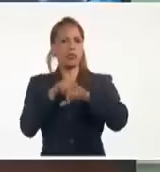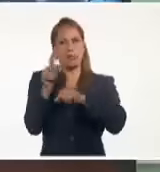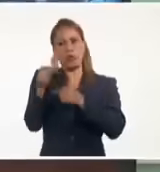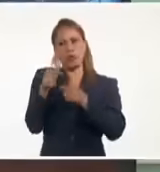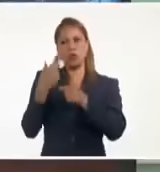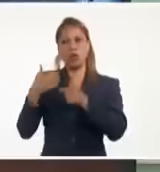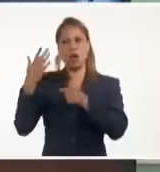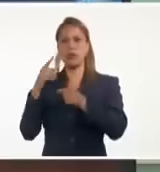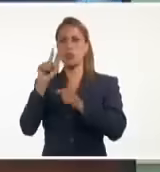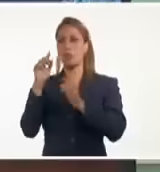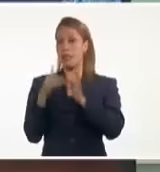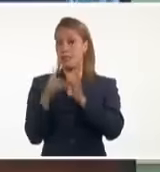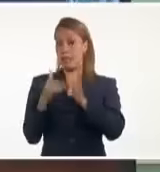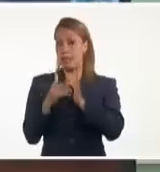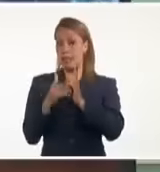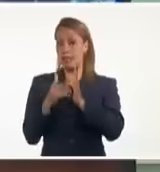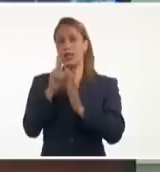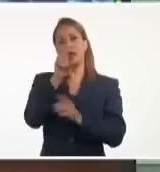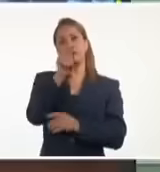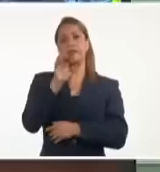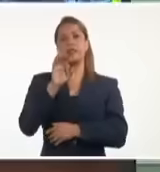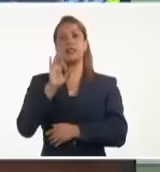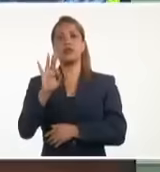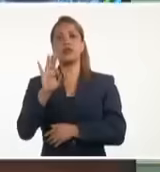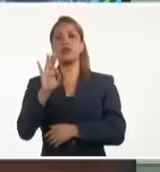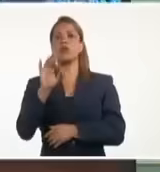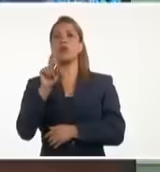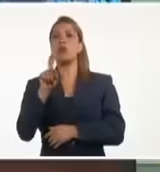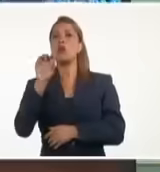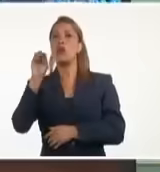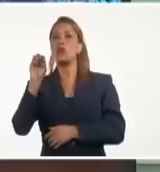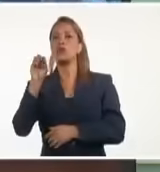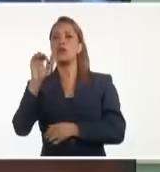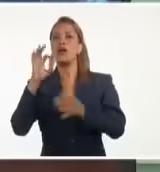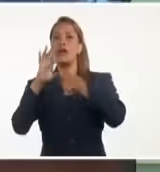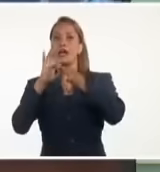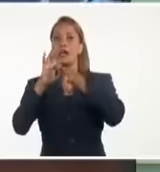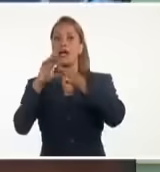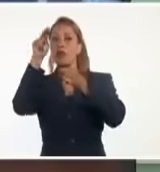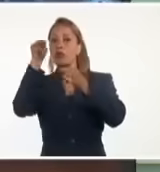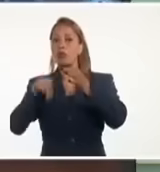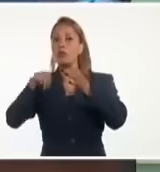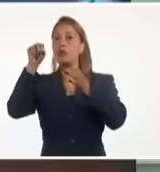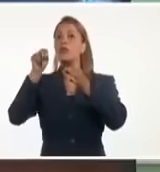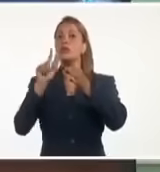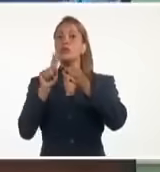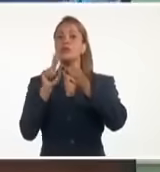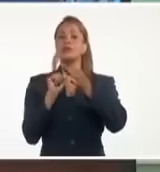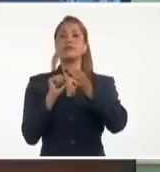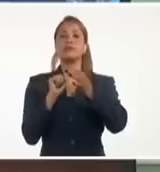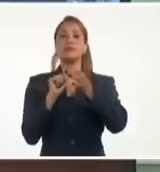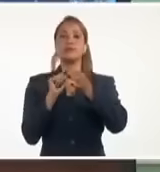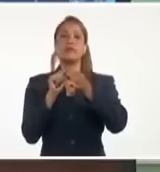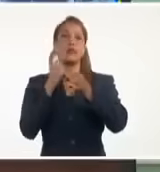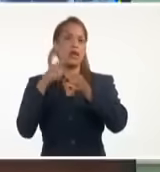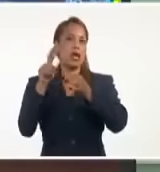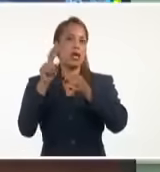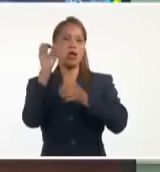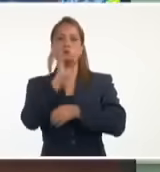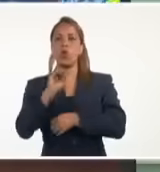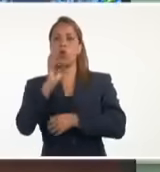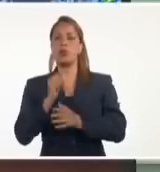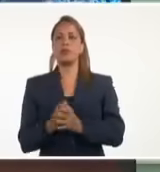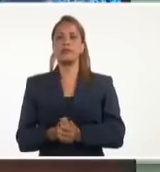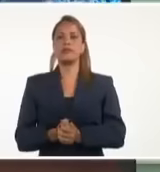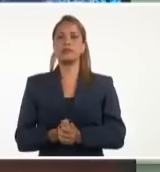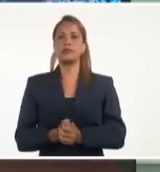a la 1 de la tarde. 18.8 grados norte, 77.2 grados de longitud oeste. Eso queda